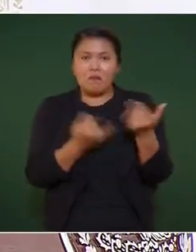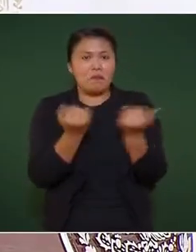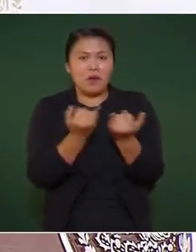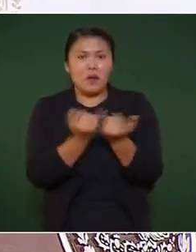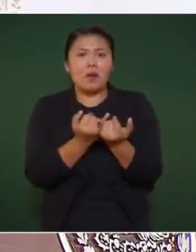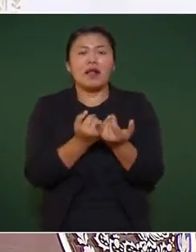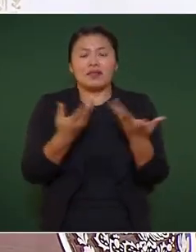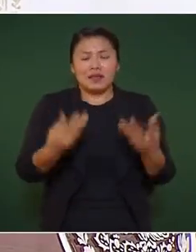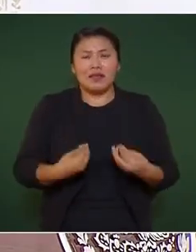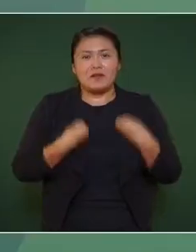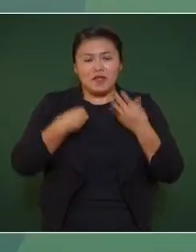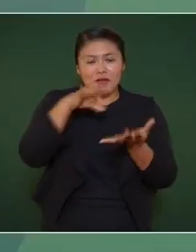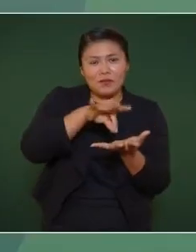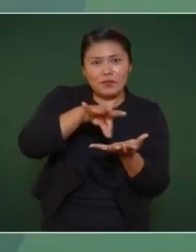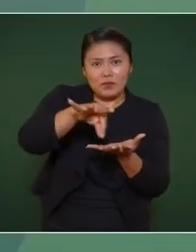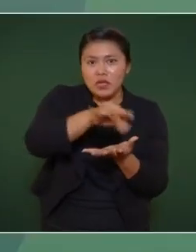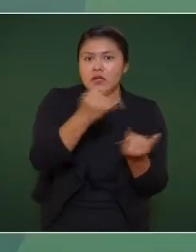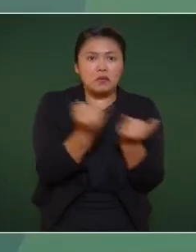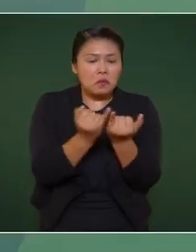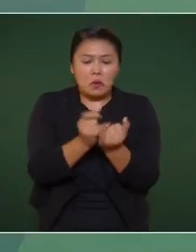tiene su tarjeta.